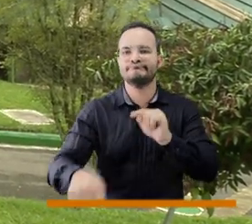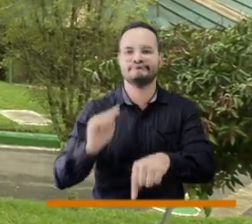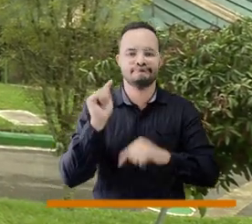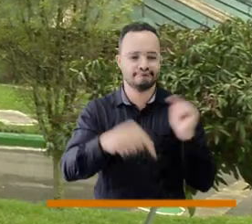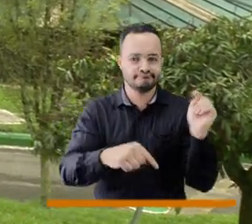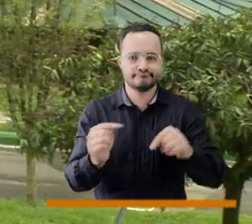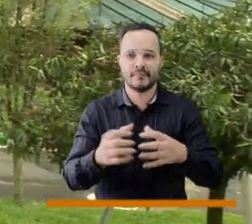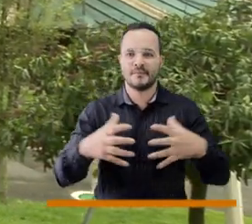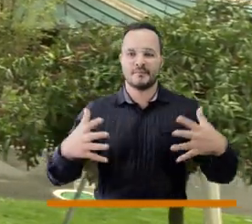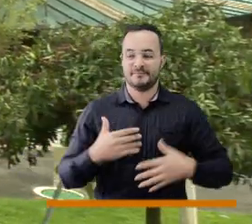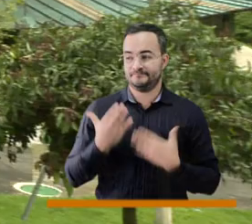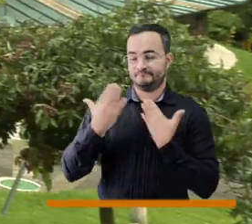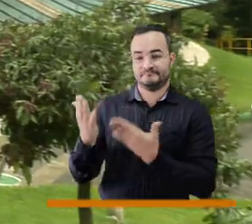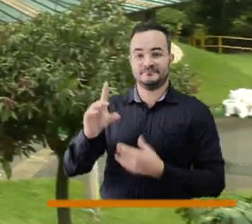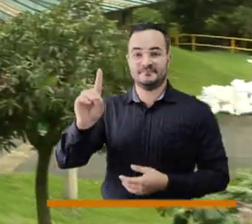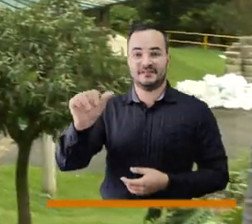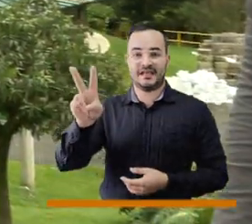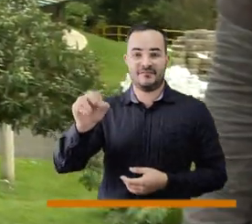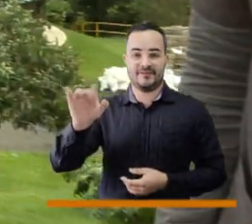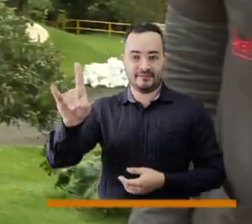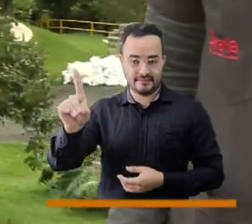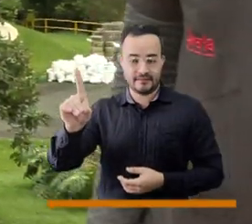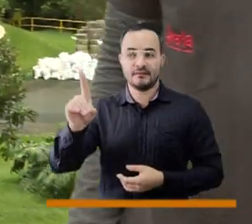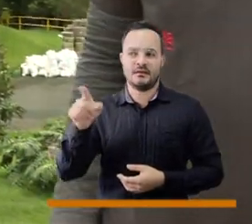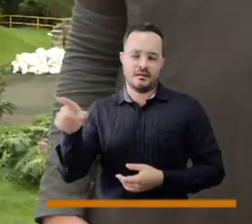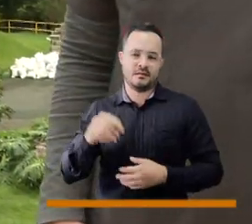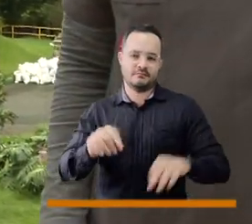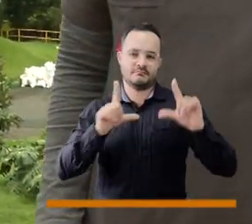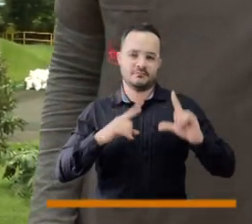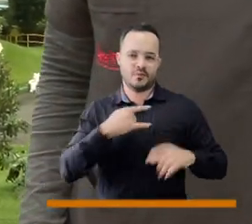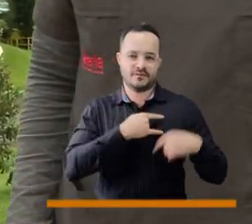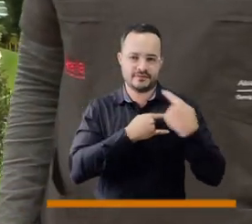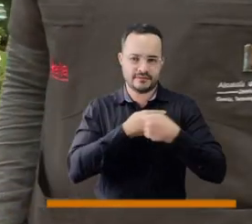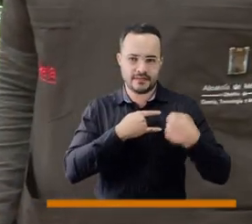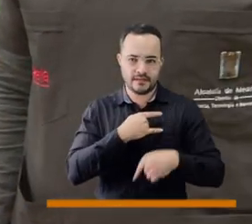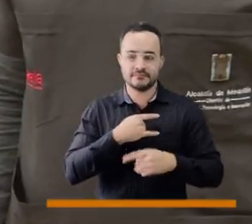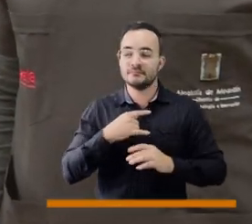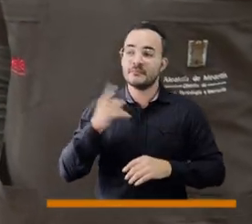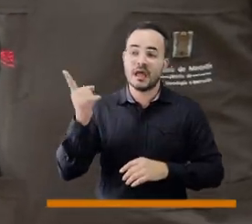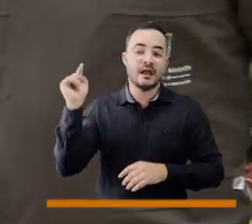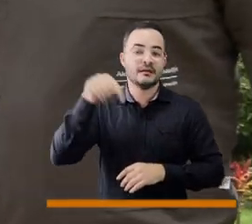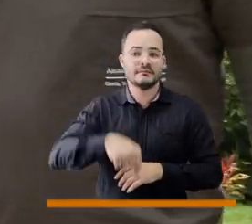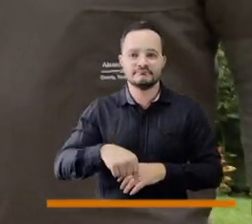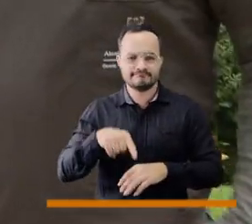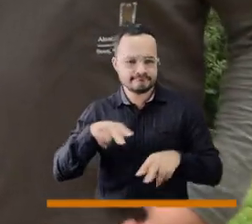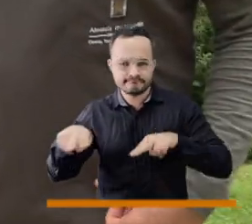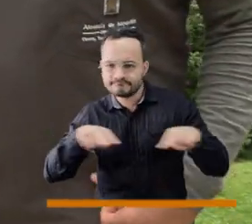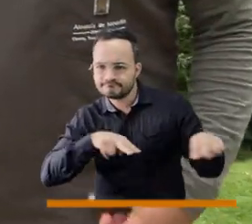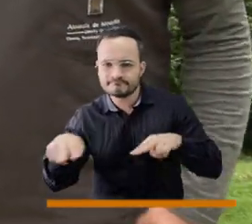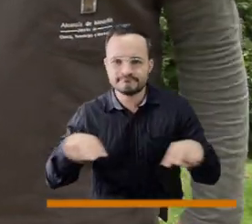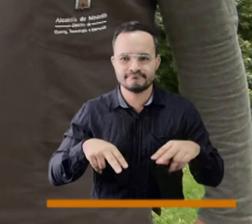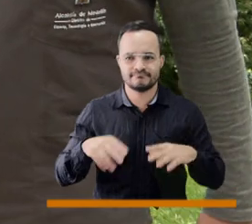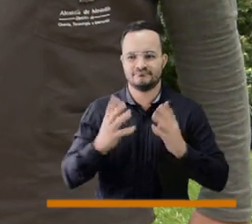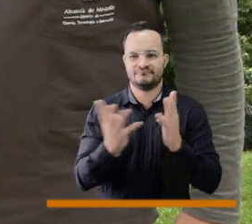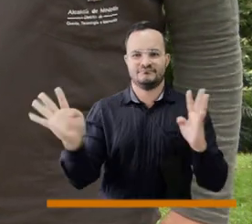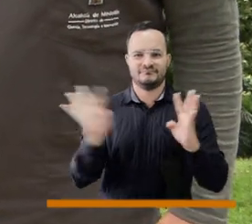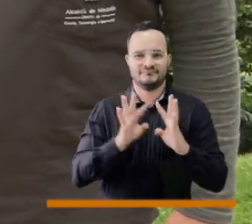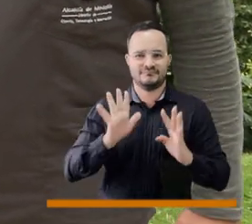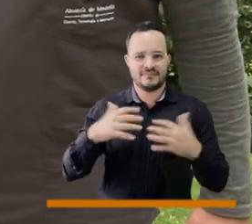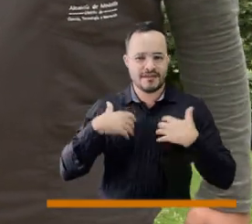veterinario David Builes de la Universidad CES, que opera el Centro de Bienestar Animal La